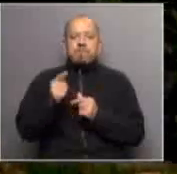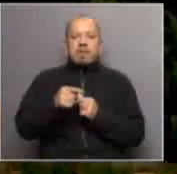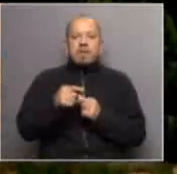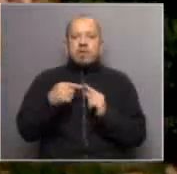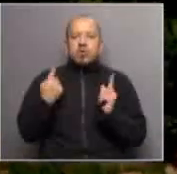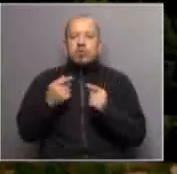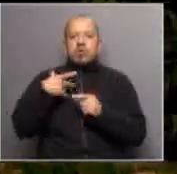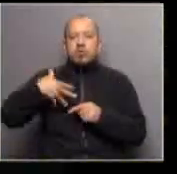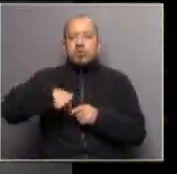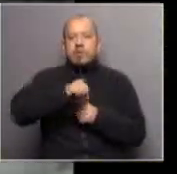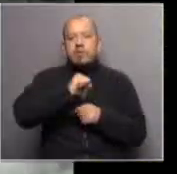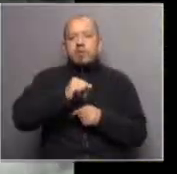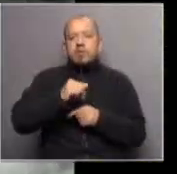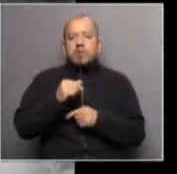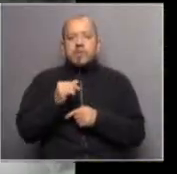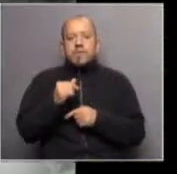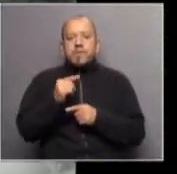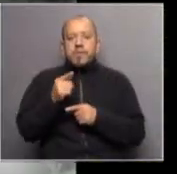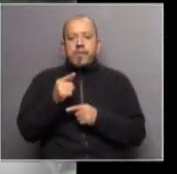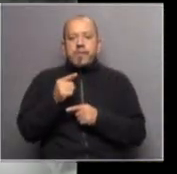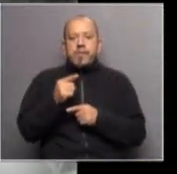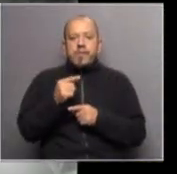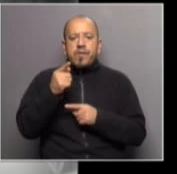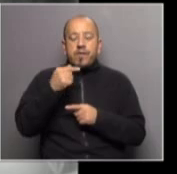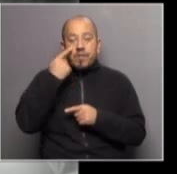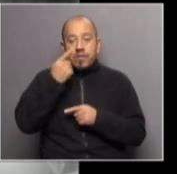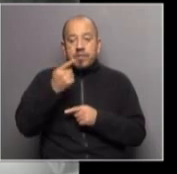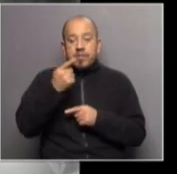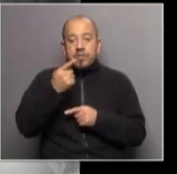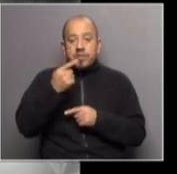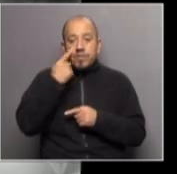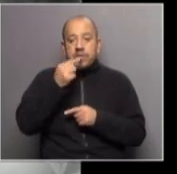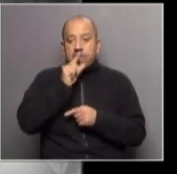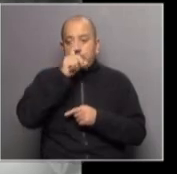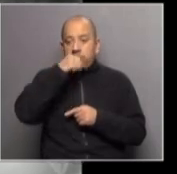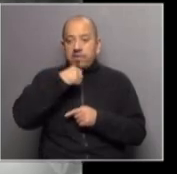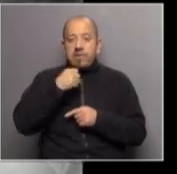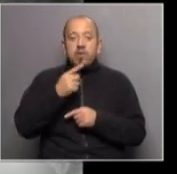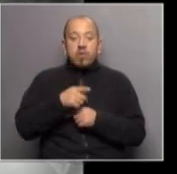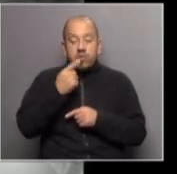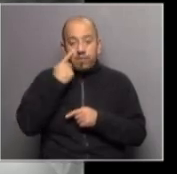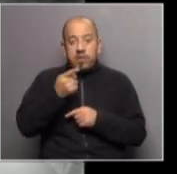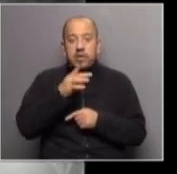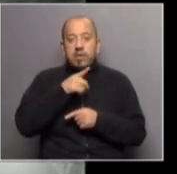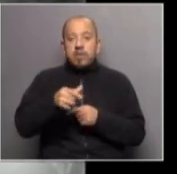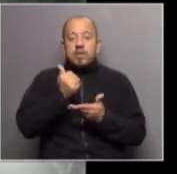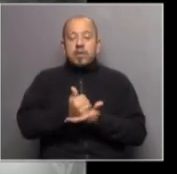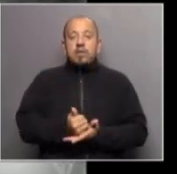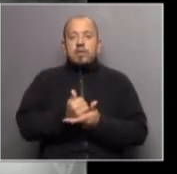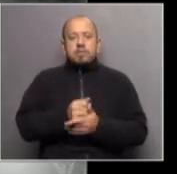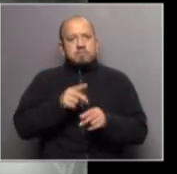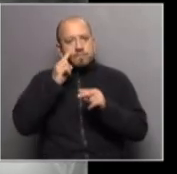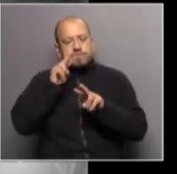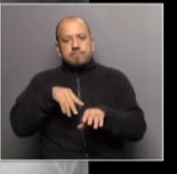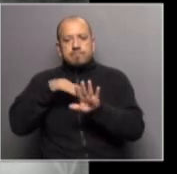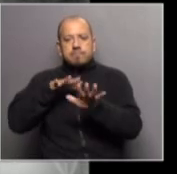barra, lo llevaron. Él le escribe a los padres, lo que he vivido en Montevideo es increíble. Estaba en el desfile de carnaval